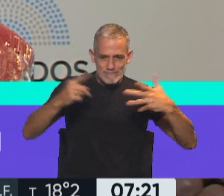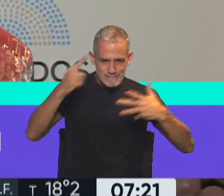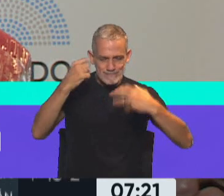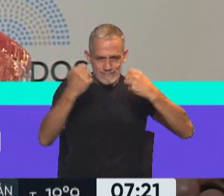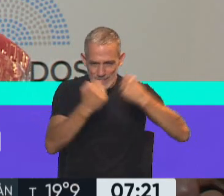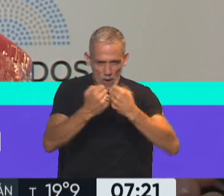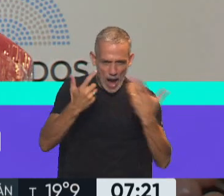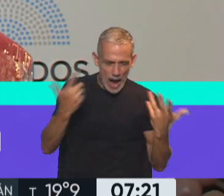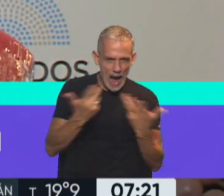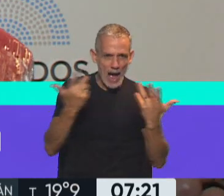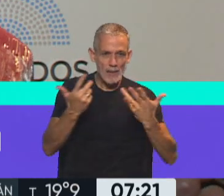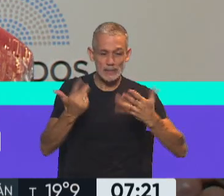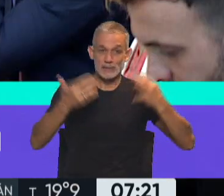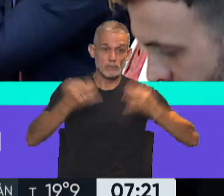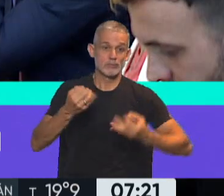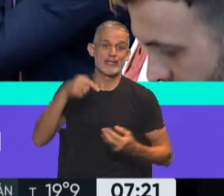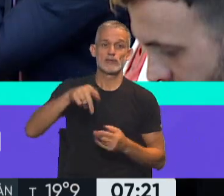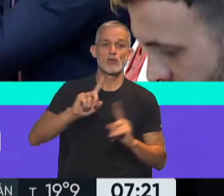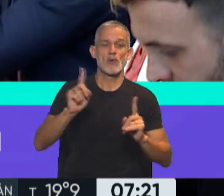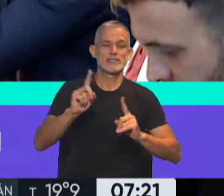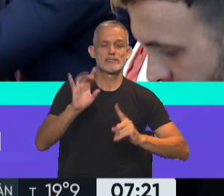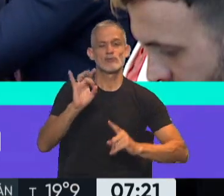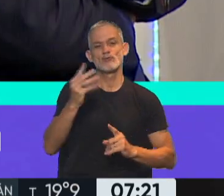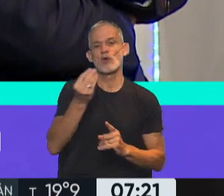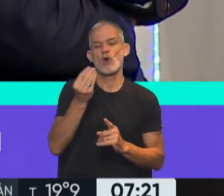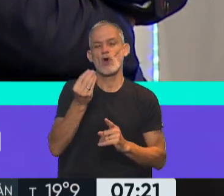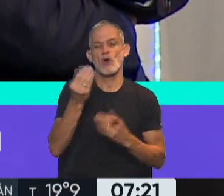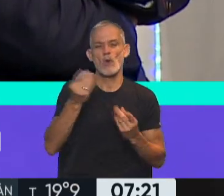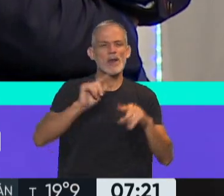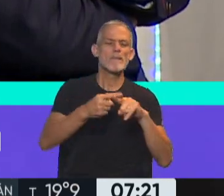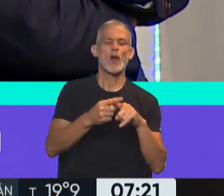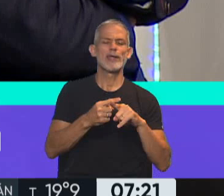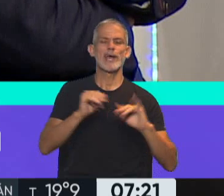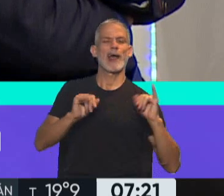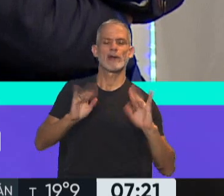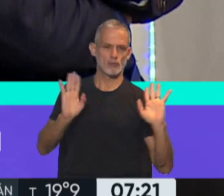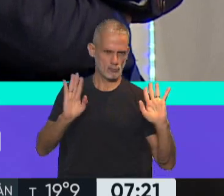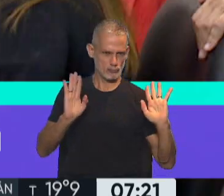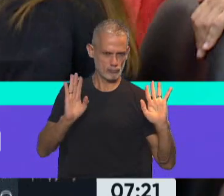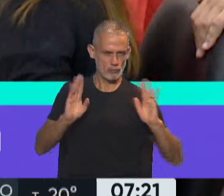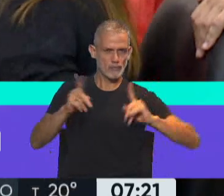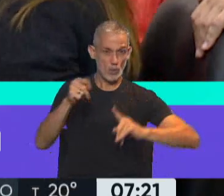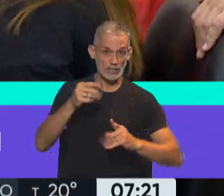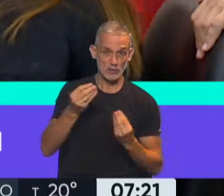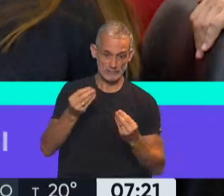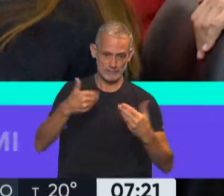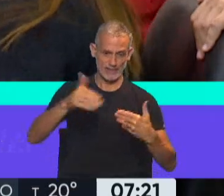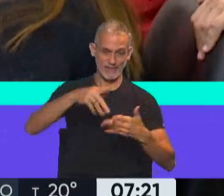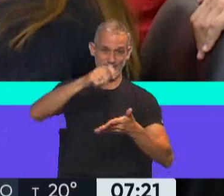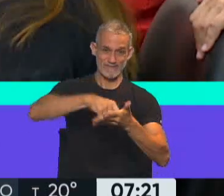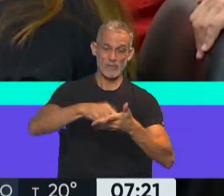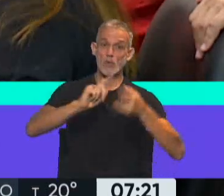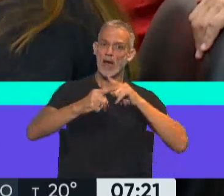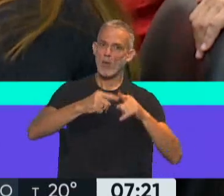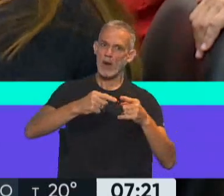hay que ser concretos que no solamente tiene que ver con cuestiones políticas estamos en el marco de un acuerdo